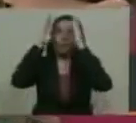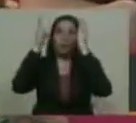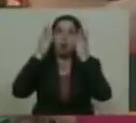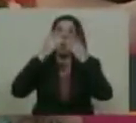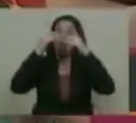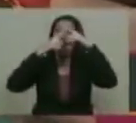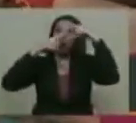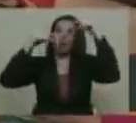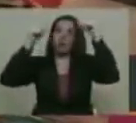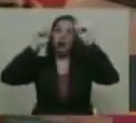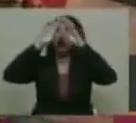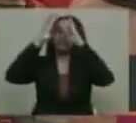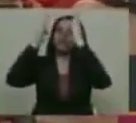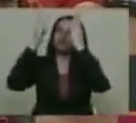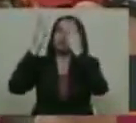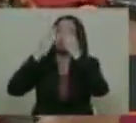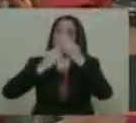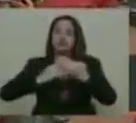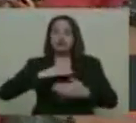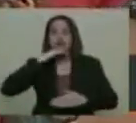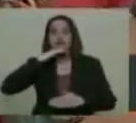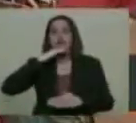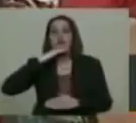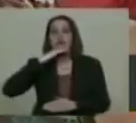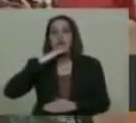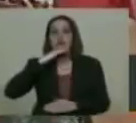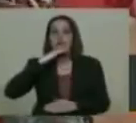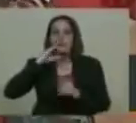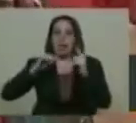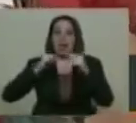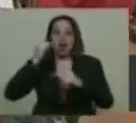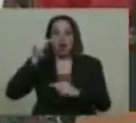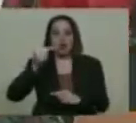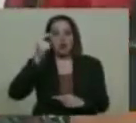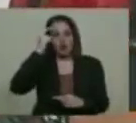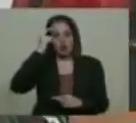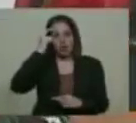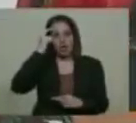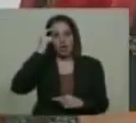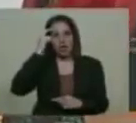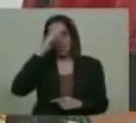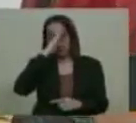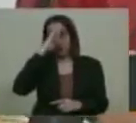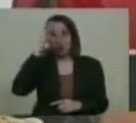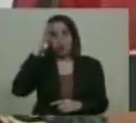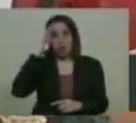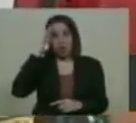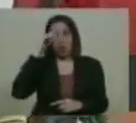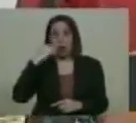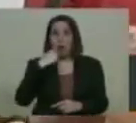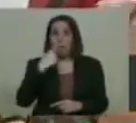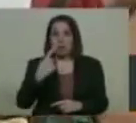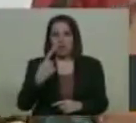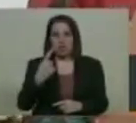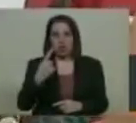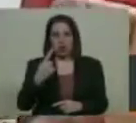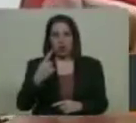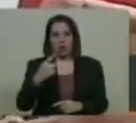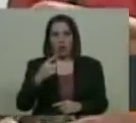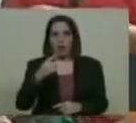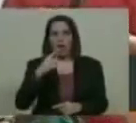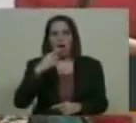llena, al siguiente día, el camarada Diosdado me dio la